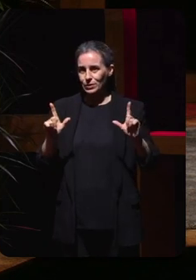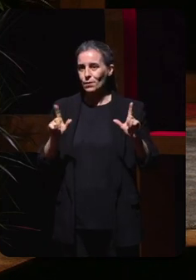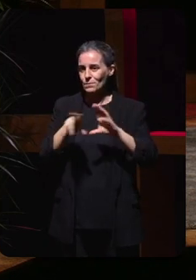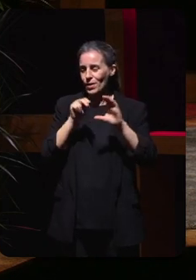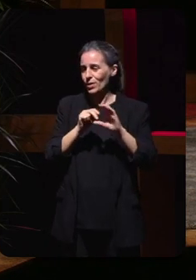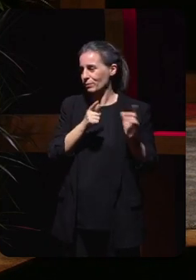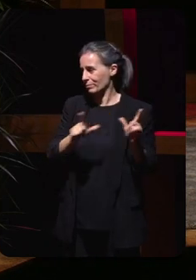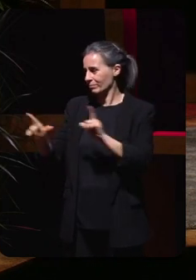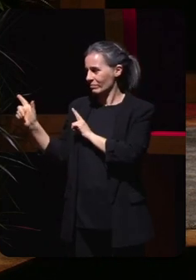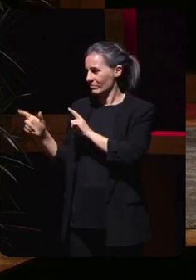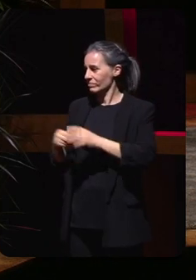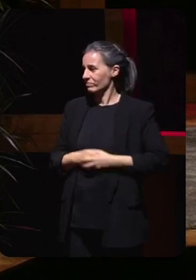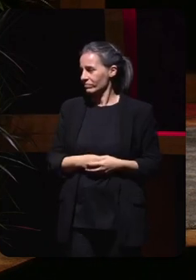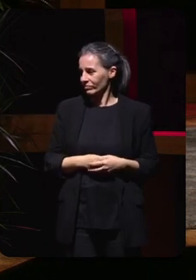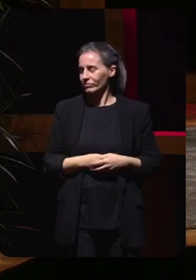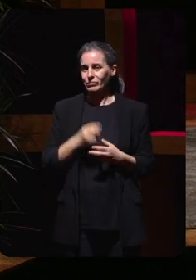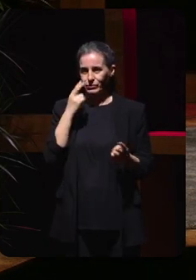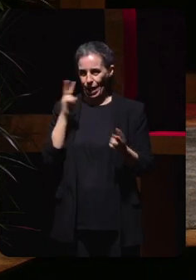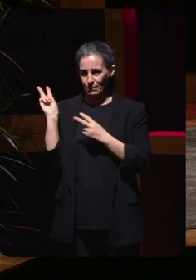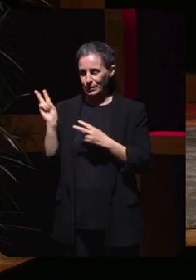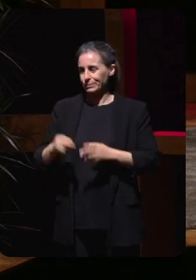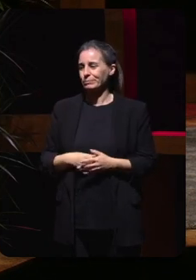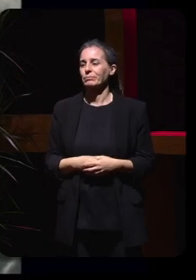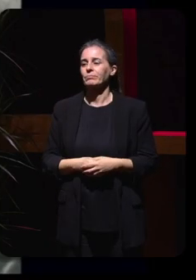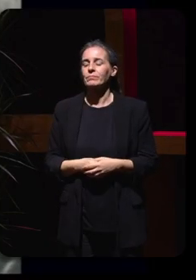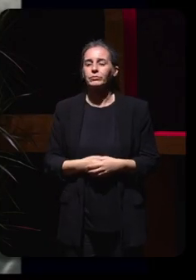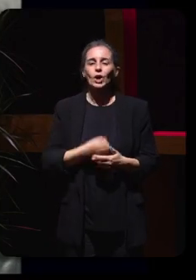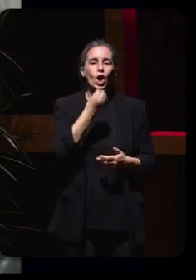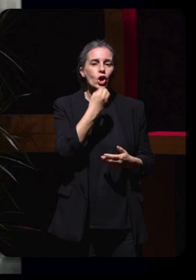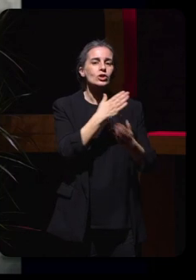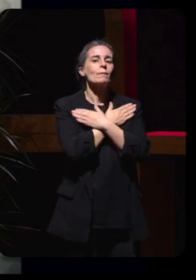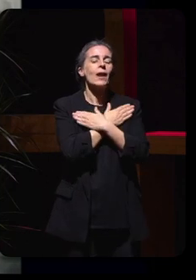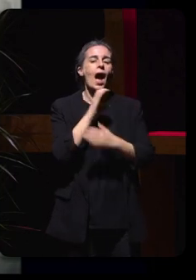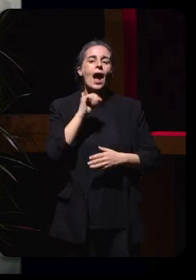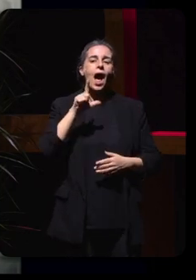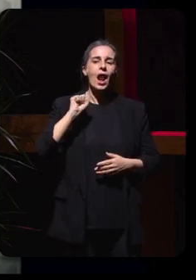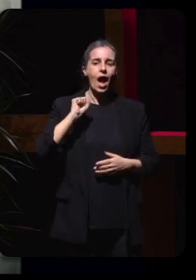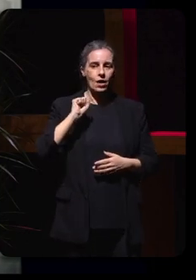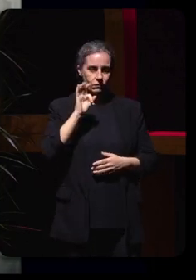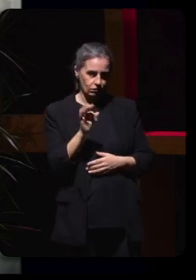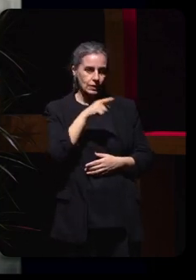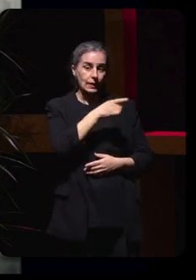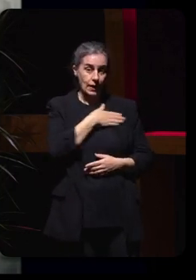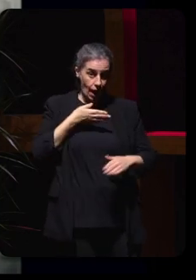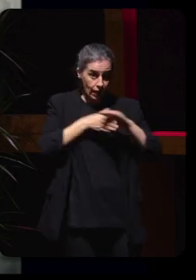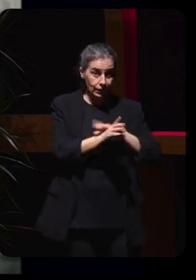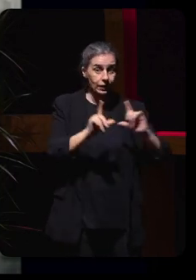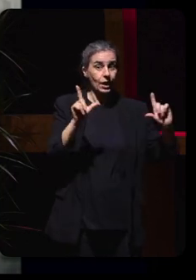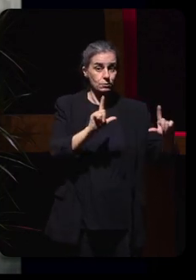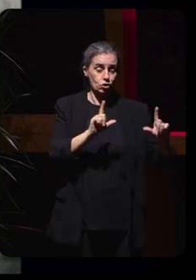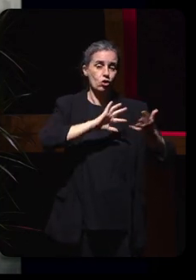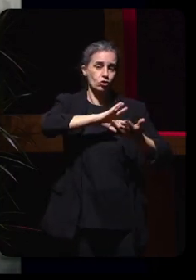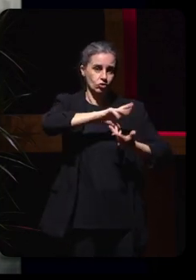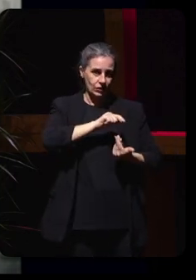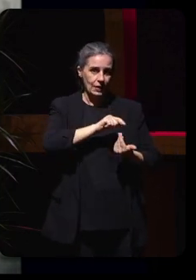española. Y vamos a verlo. Rosa María Calaf quiere ingresar en televisión, quiere entrar en televisión, en